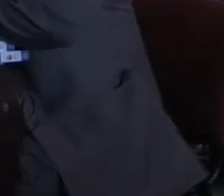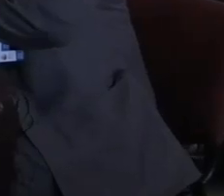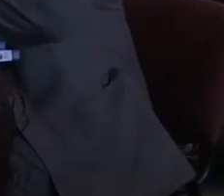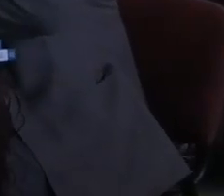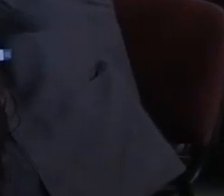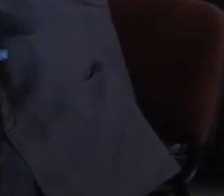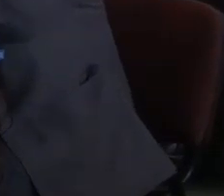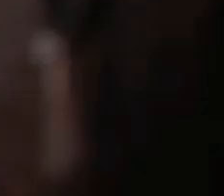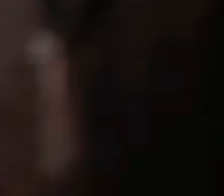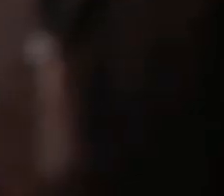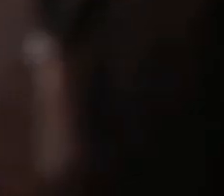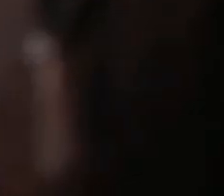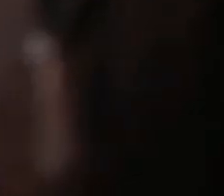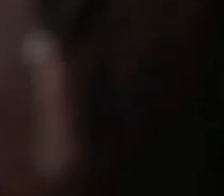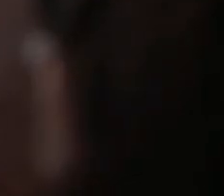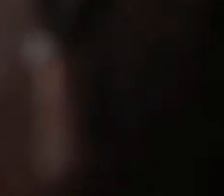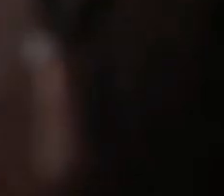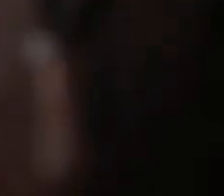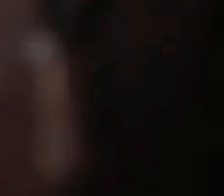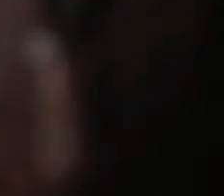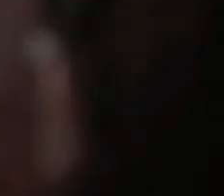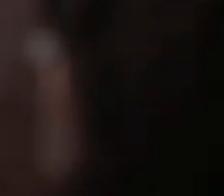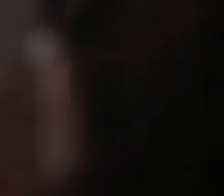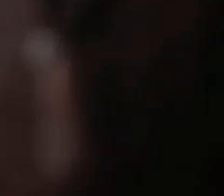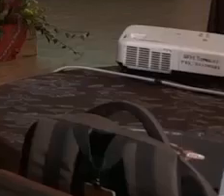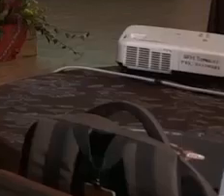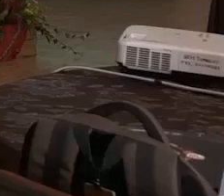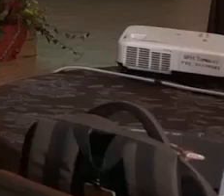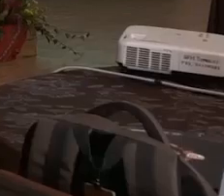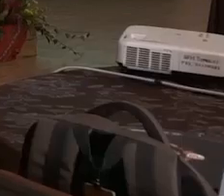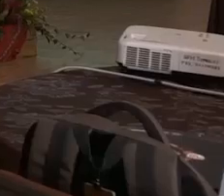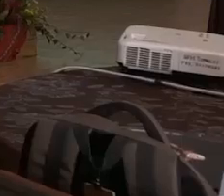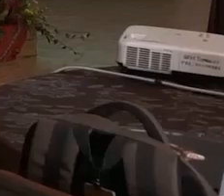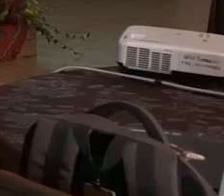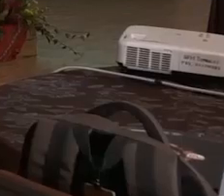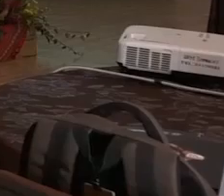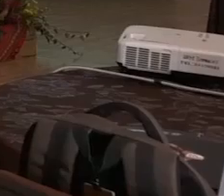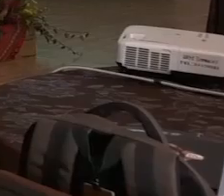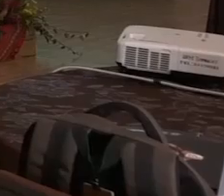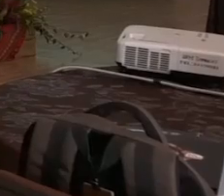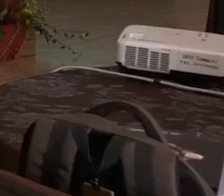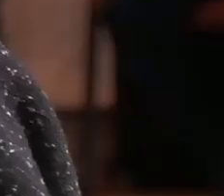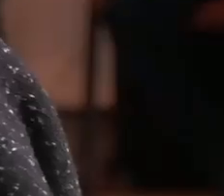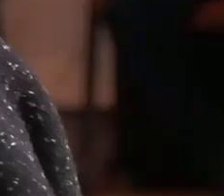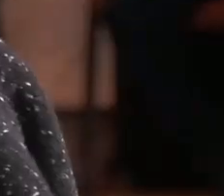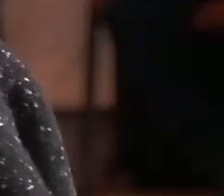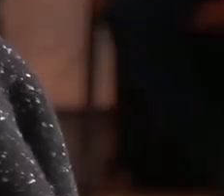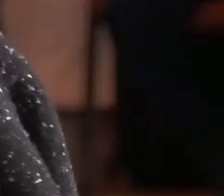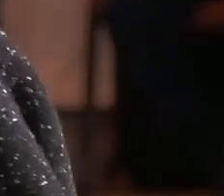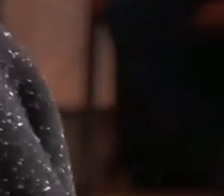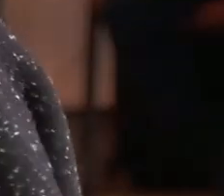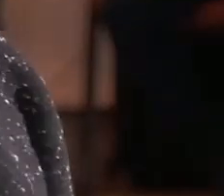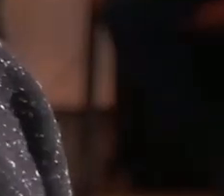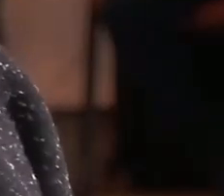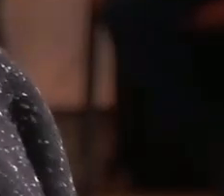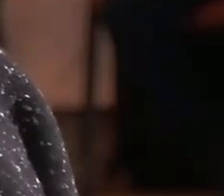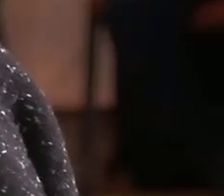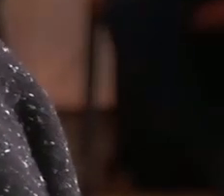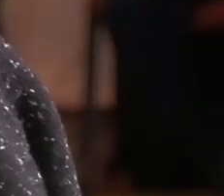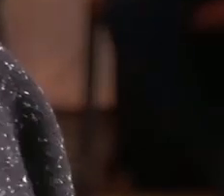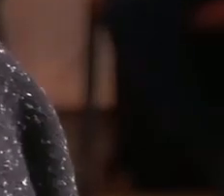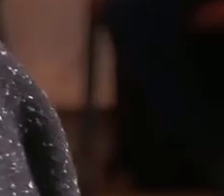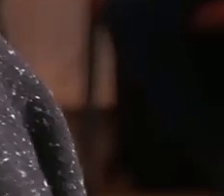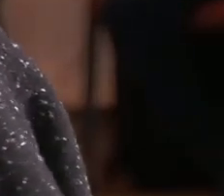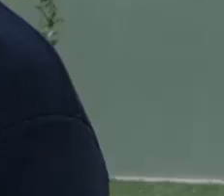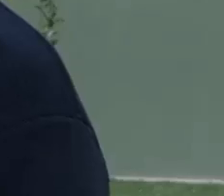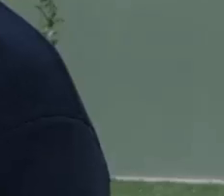se reunieron y debatieron las problemáticas mencionadas como base para el encuentro propiamente de ministros de educación. Y esperamos de